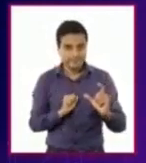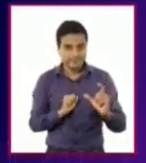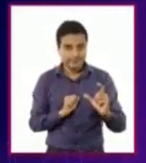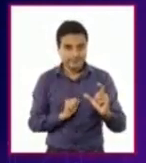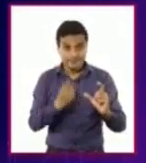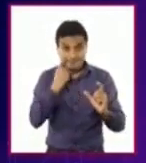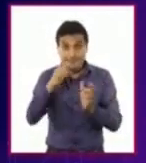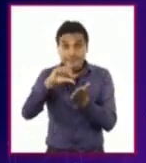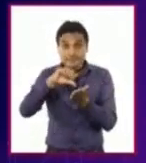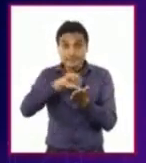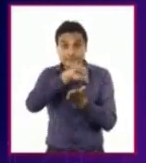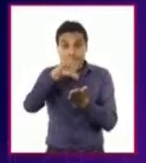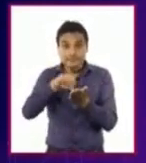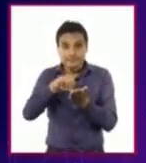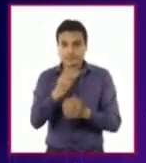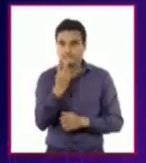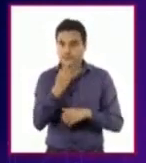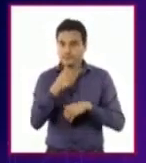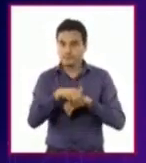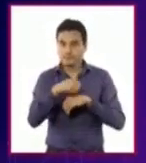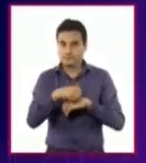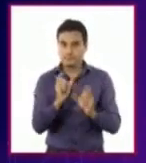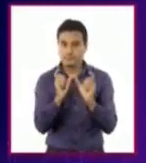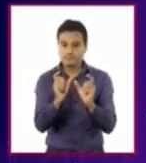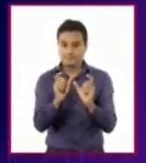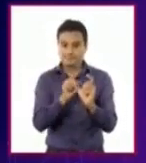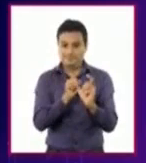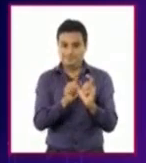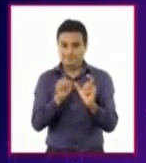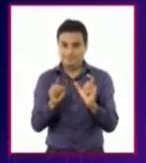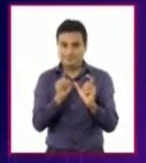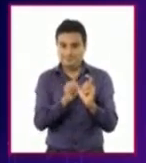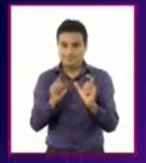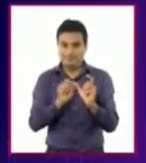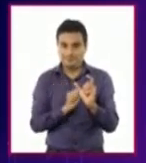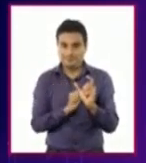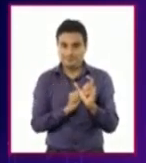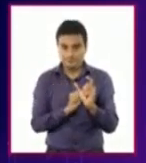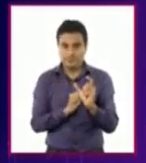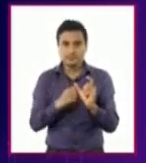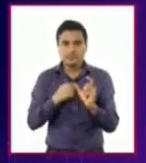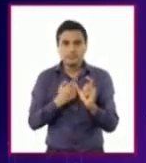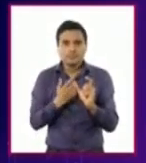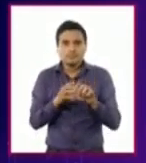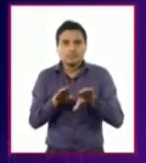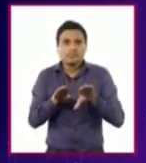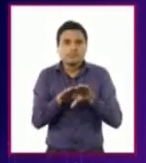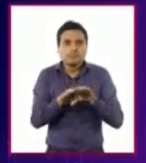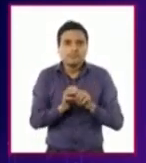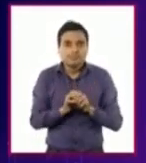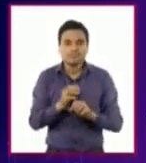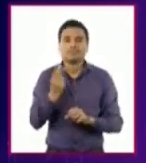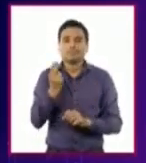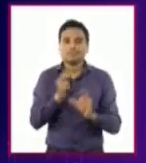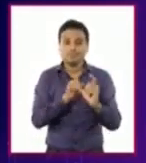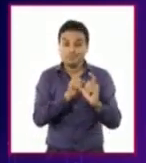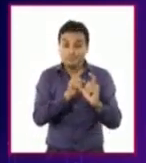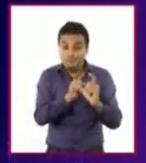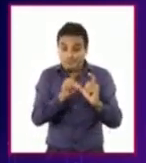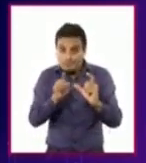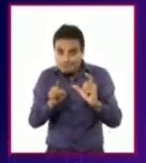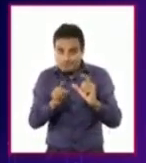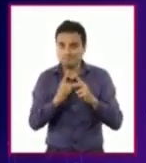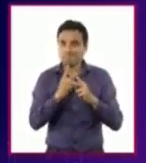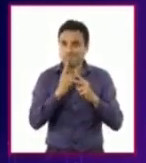centro quedan 2 datos cuando esto sucede es necesario calcular la media aritmética de dichos números